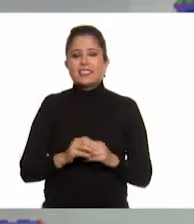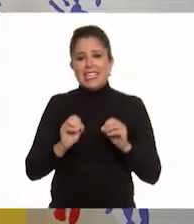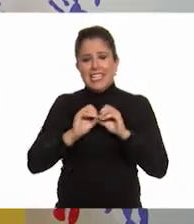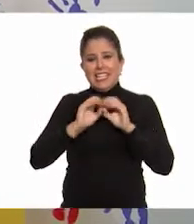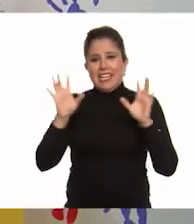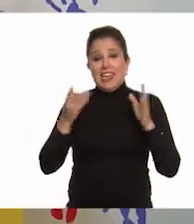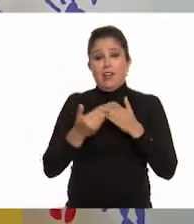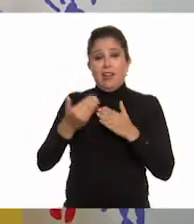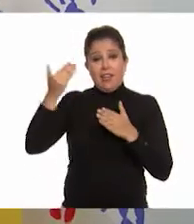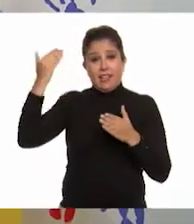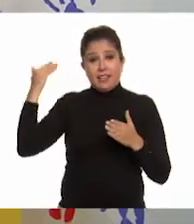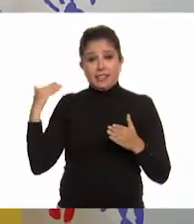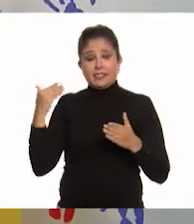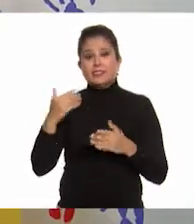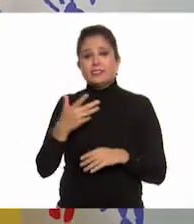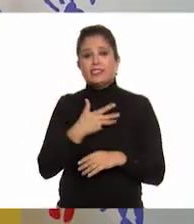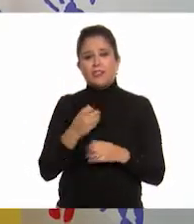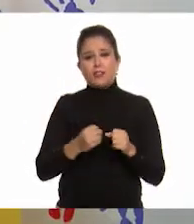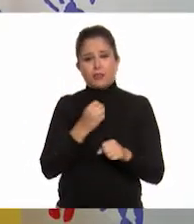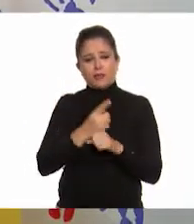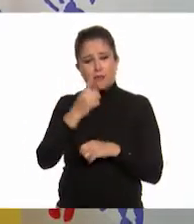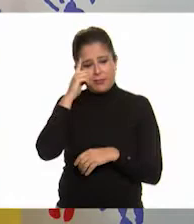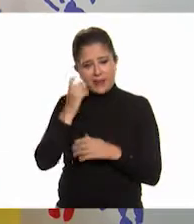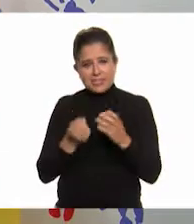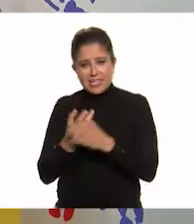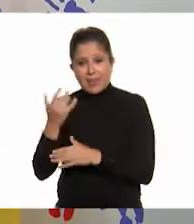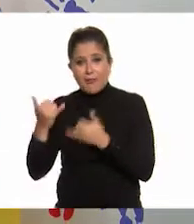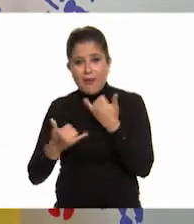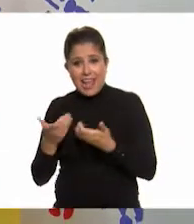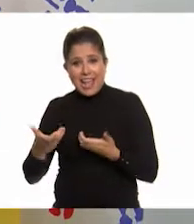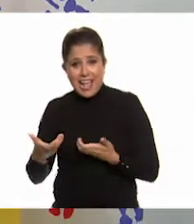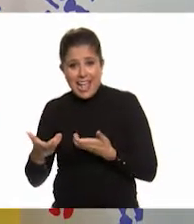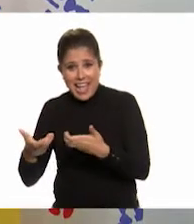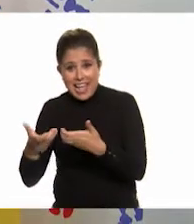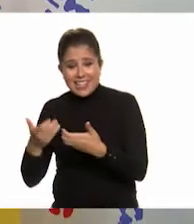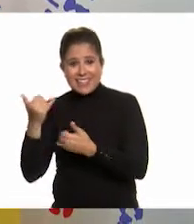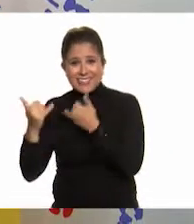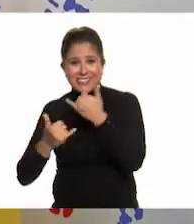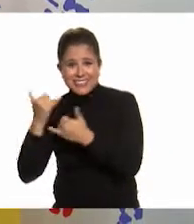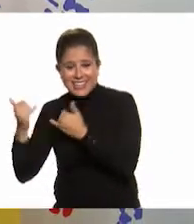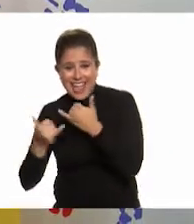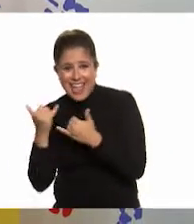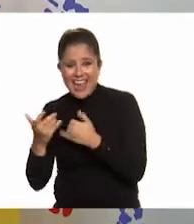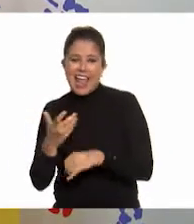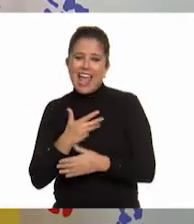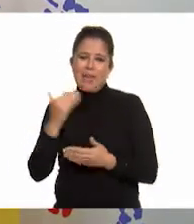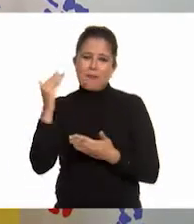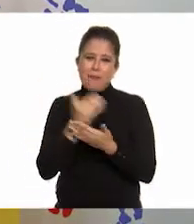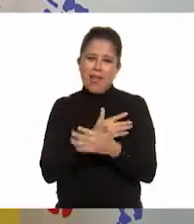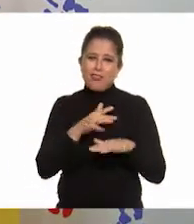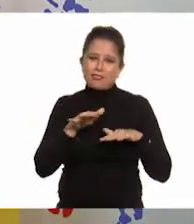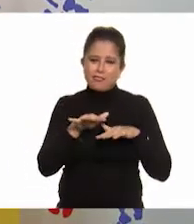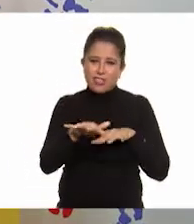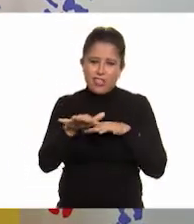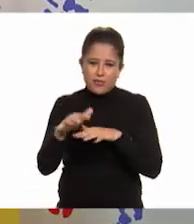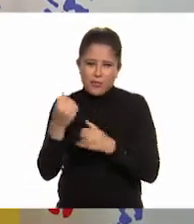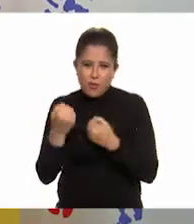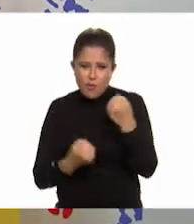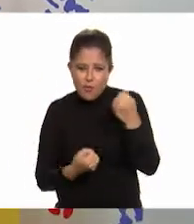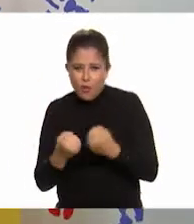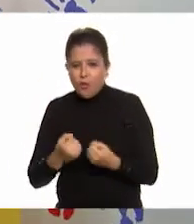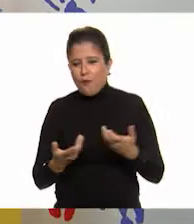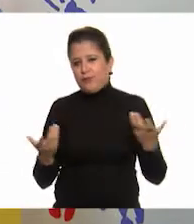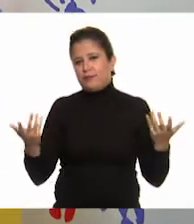nosotros antes teníamos la oportunidad de salir a jugar a la calle porque había menos tránsito de autos, claro,